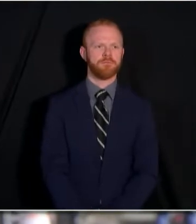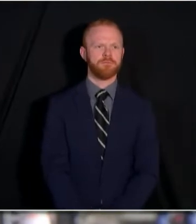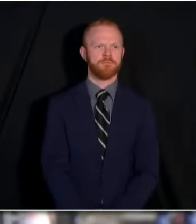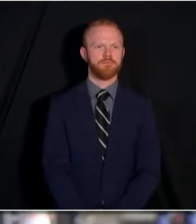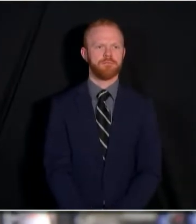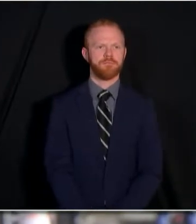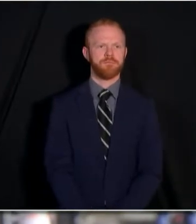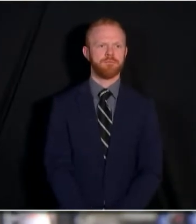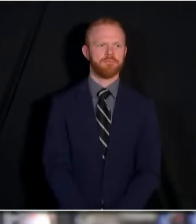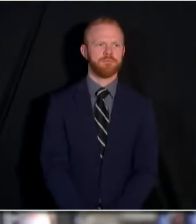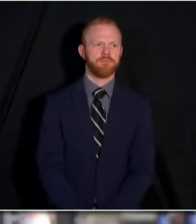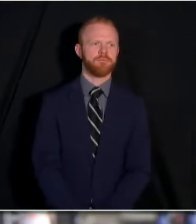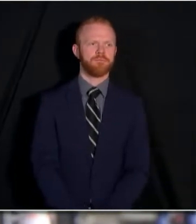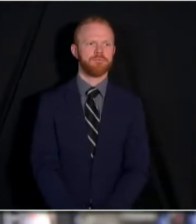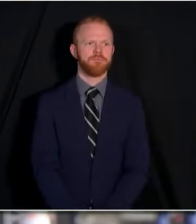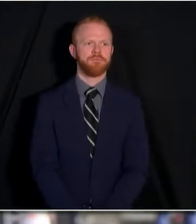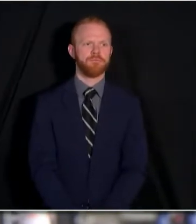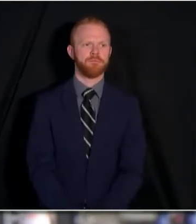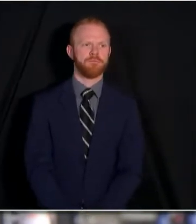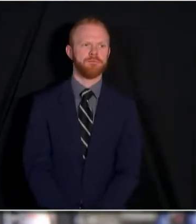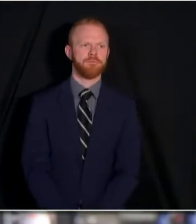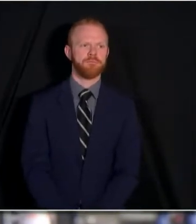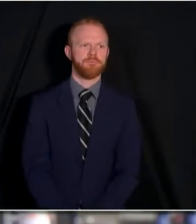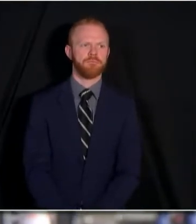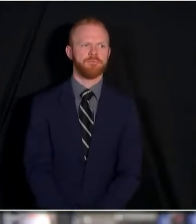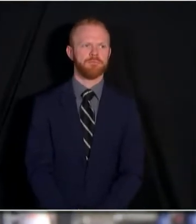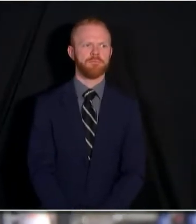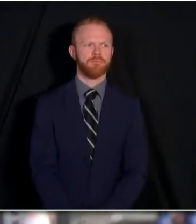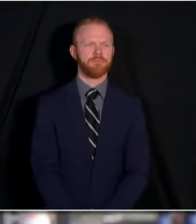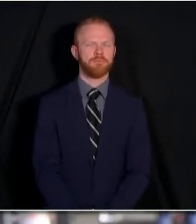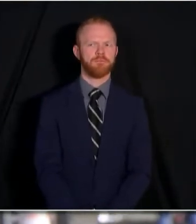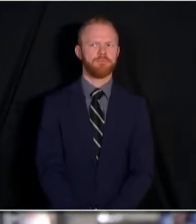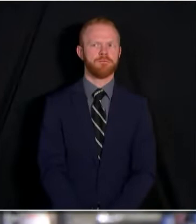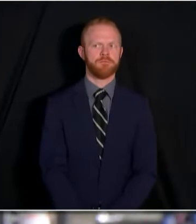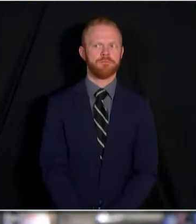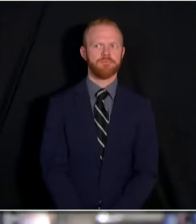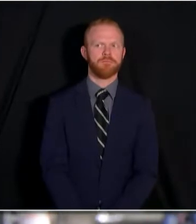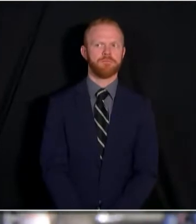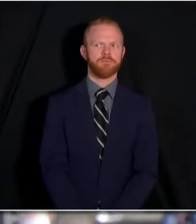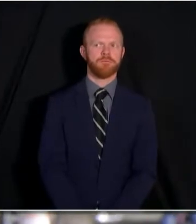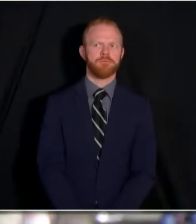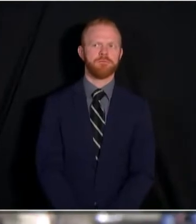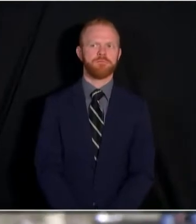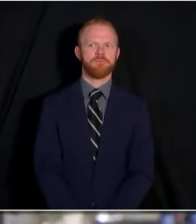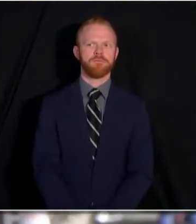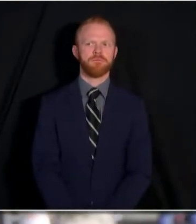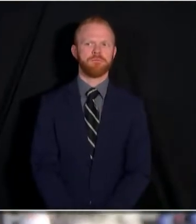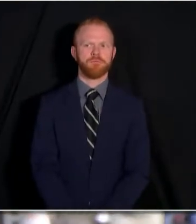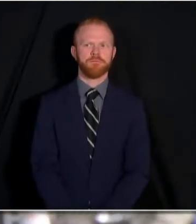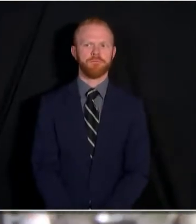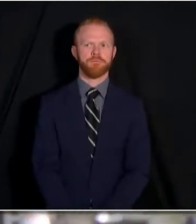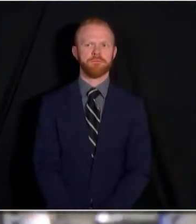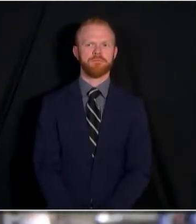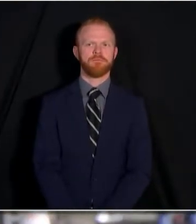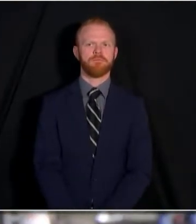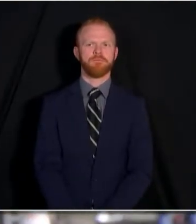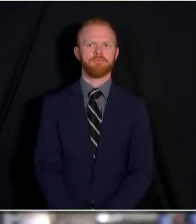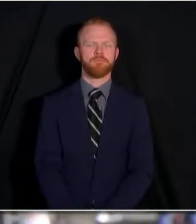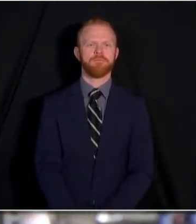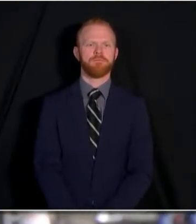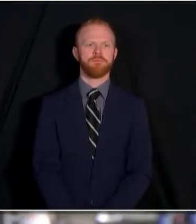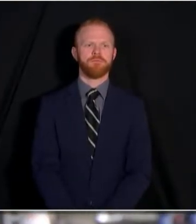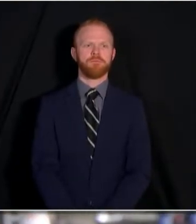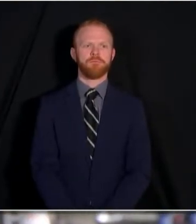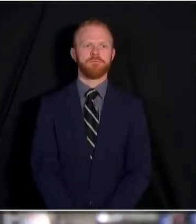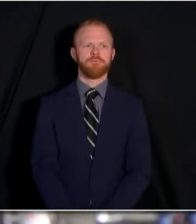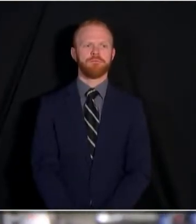todos tienen ese mismo lujo. Podemos y debemos hacer más para abordar las desigualdades que existen y que muchos de nosotros